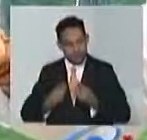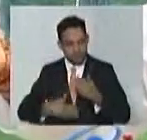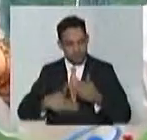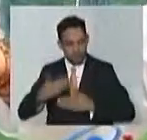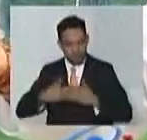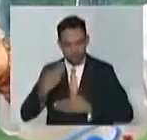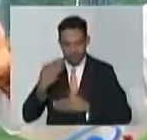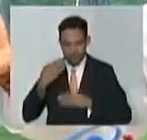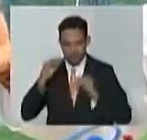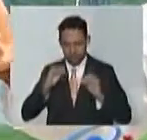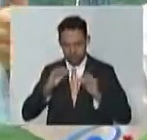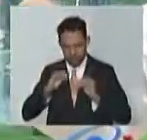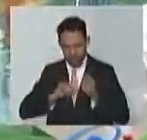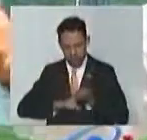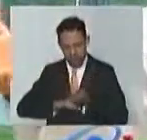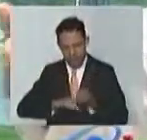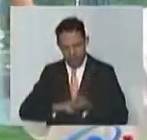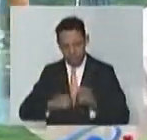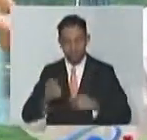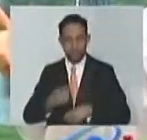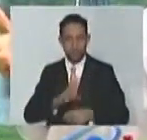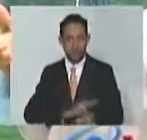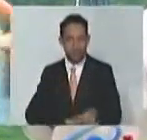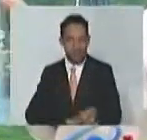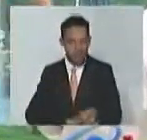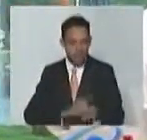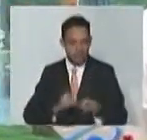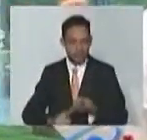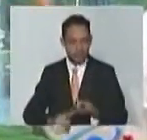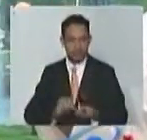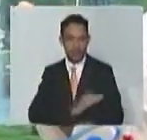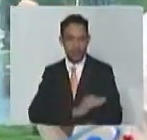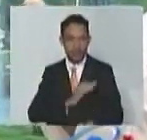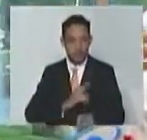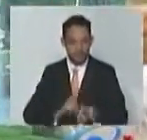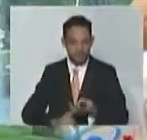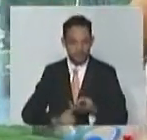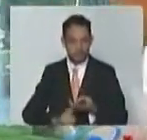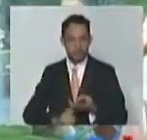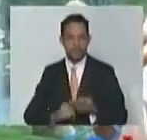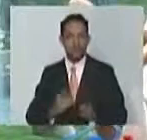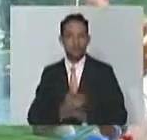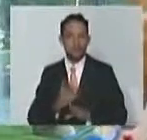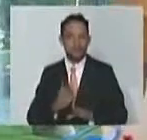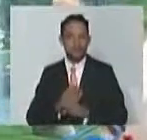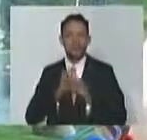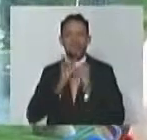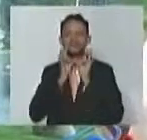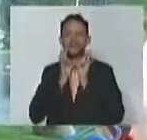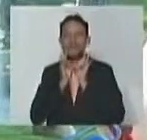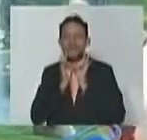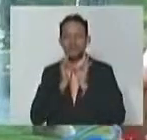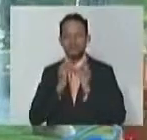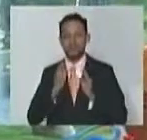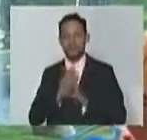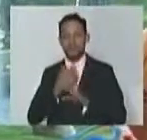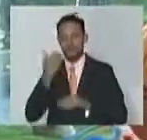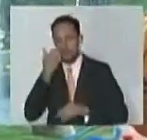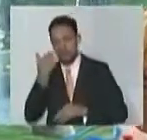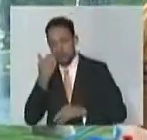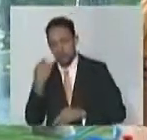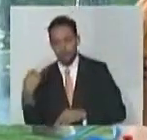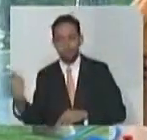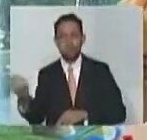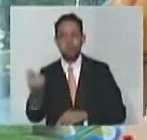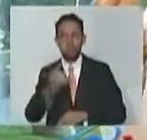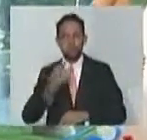un tratamiento de diabetes, hipertensión, de lupus, de tiroides, de todas las enfermedades, lo